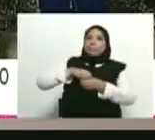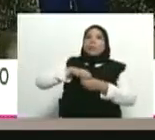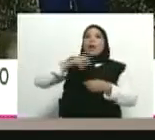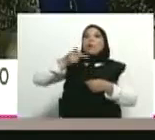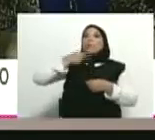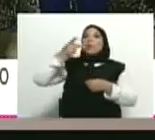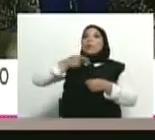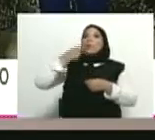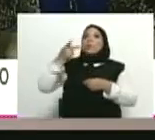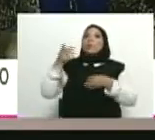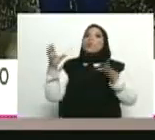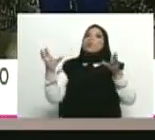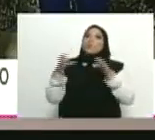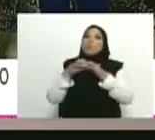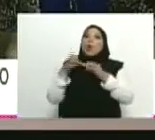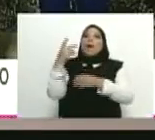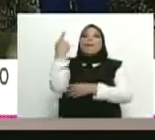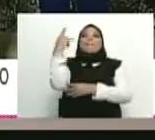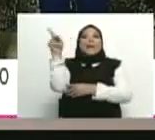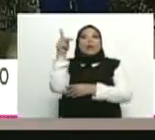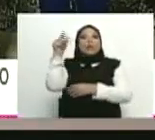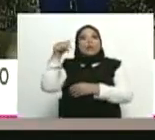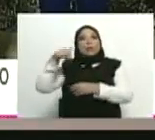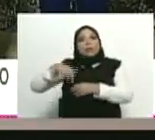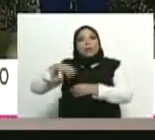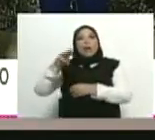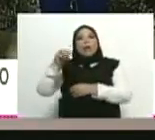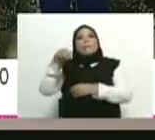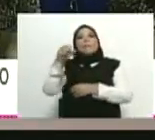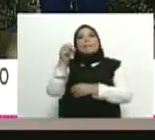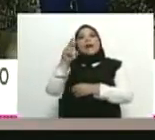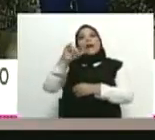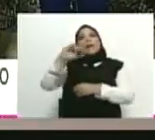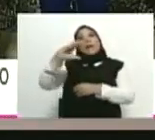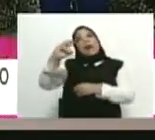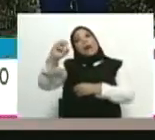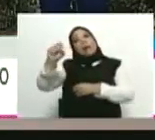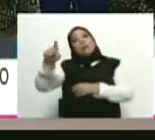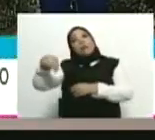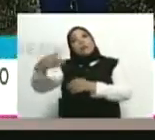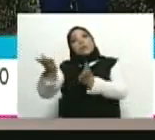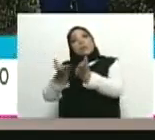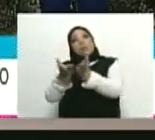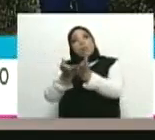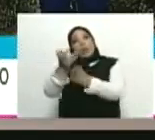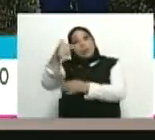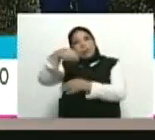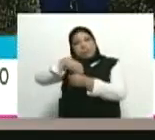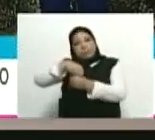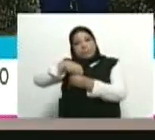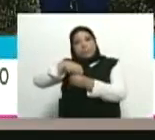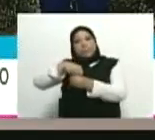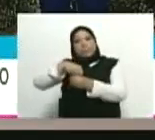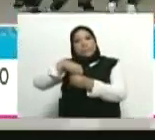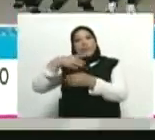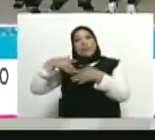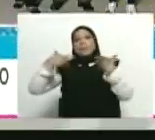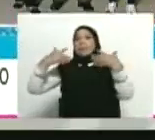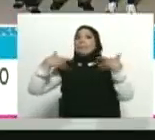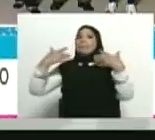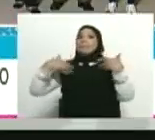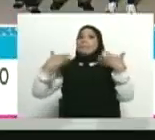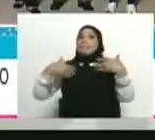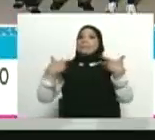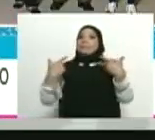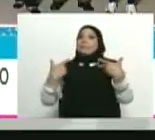político de la parroquia Mariano Picón Salas, donde está ubicado este gran complejo educativo. Me alegra, ¿ves? Lo